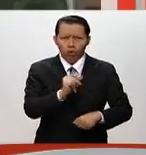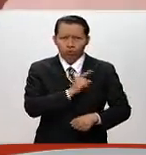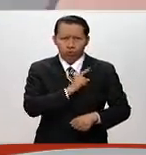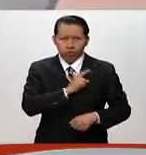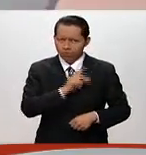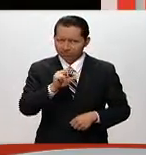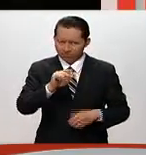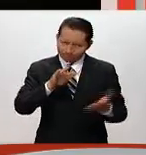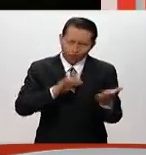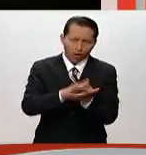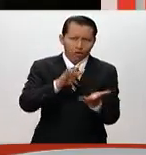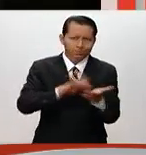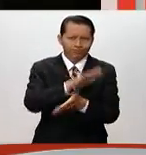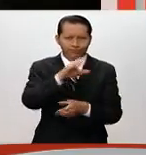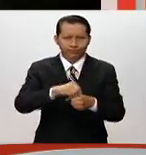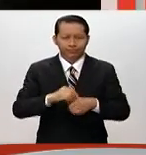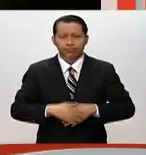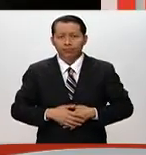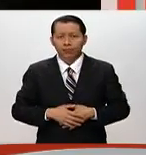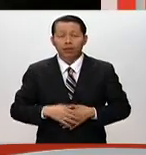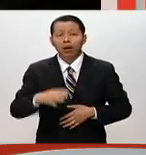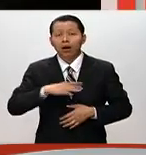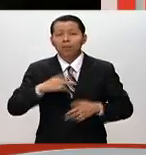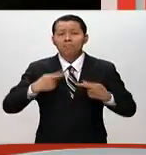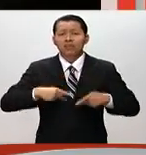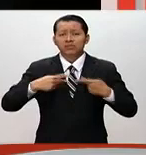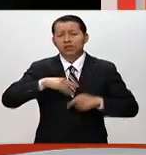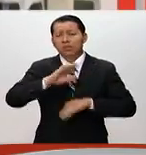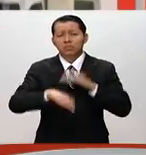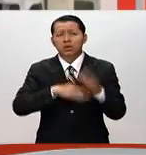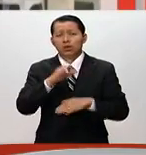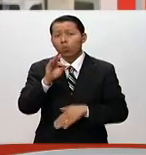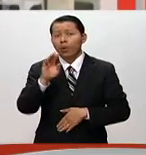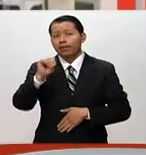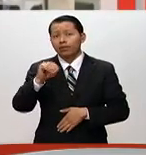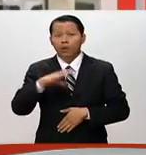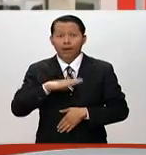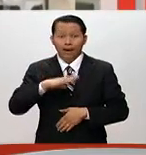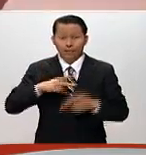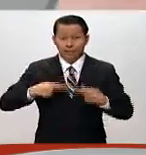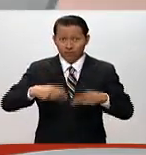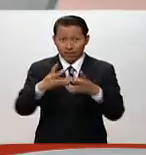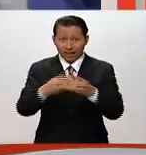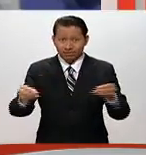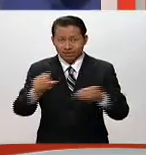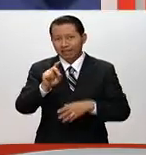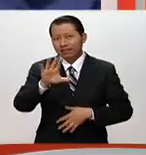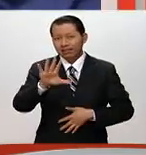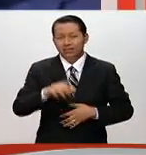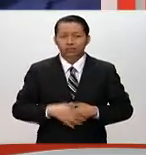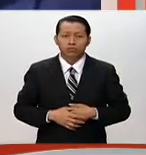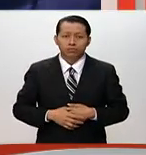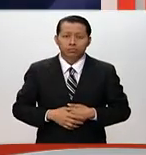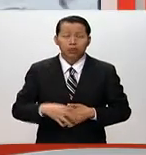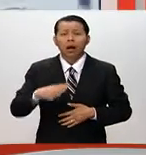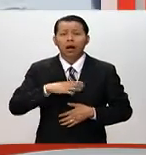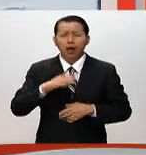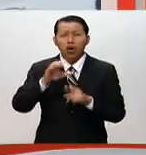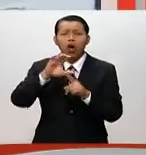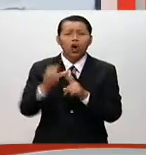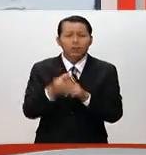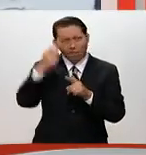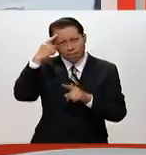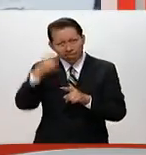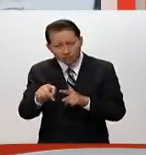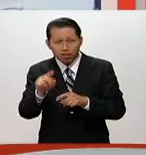respaldo. Se eleva a 49 el número de muertos, hay 35 desaparecidos. Instalan comité de evaluación de